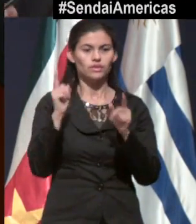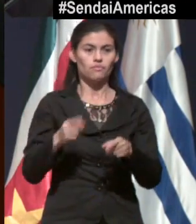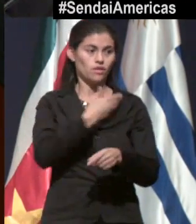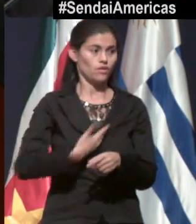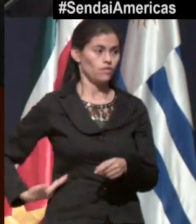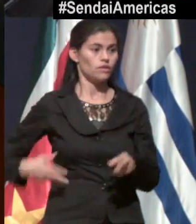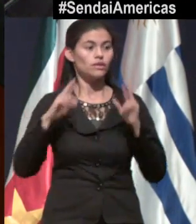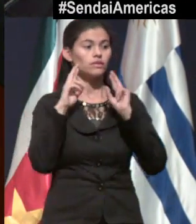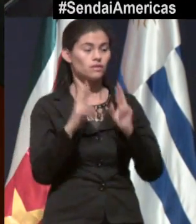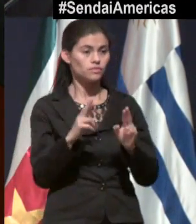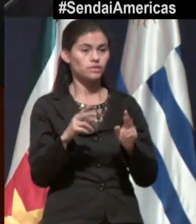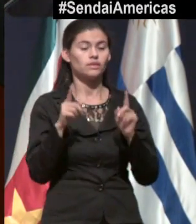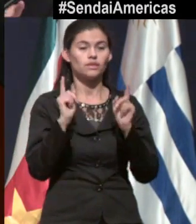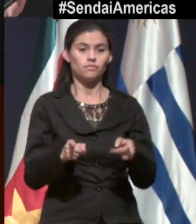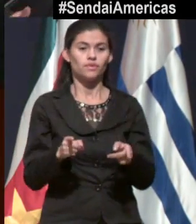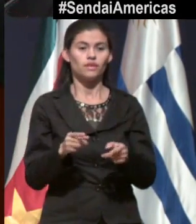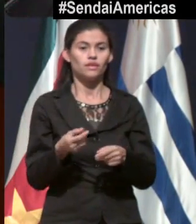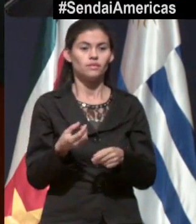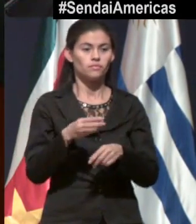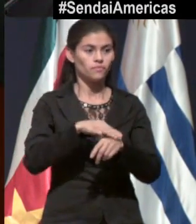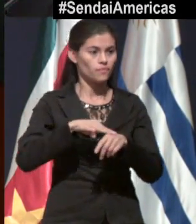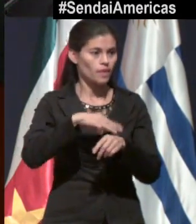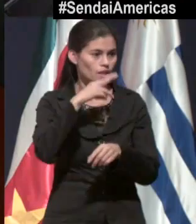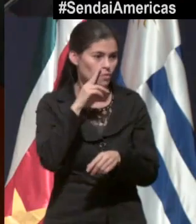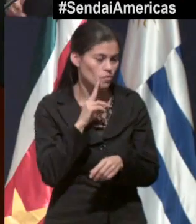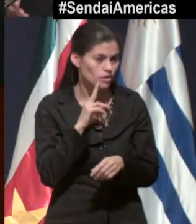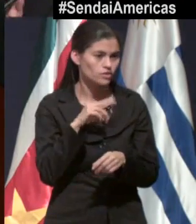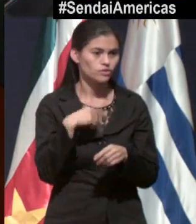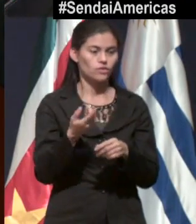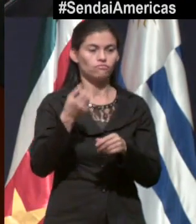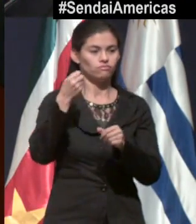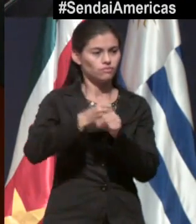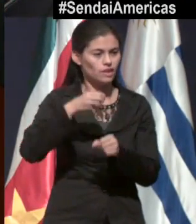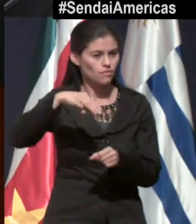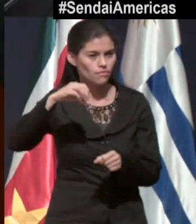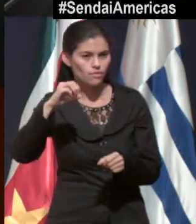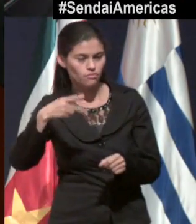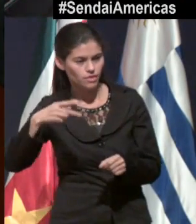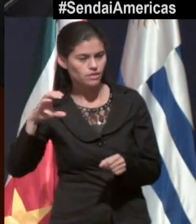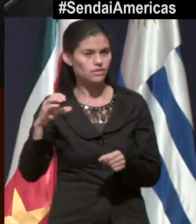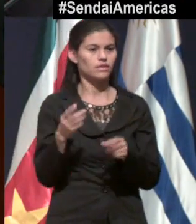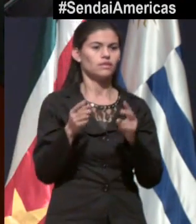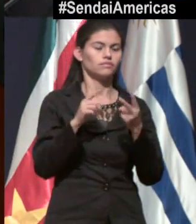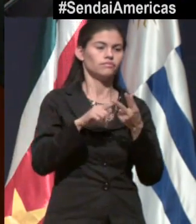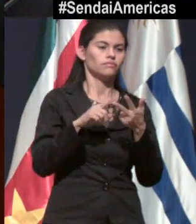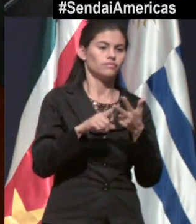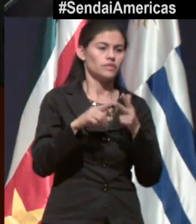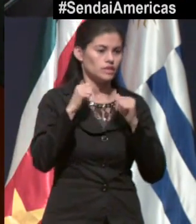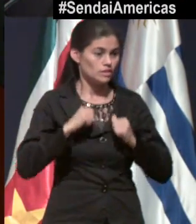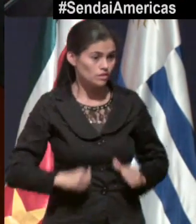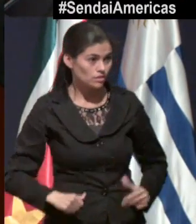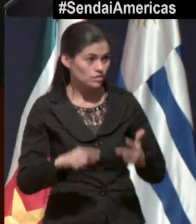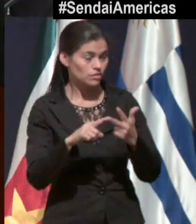con representantes de los ministerios de Educación, de Obras Públicas, ministerios de